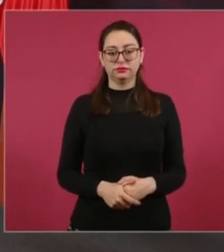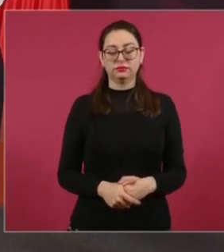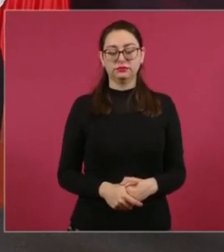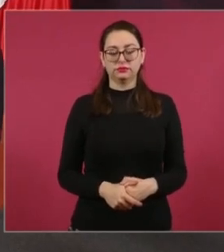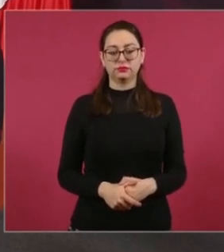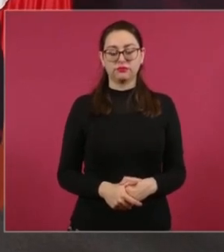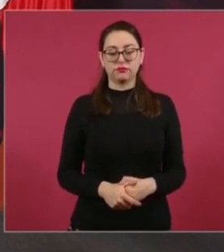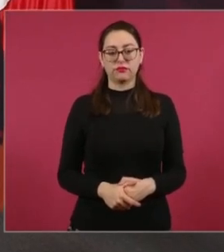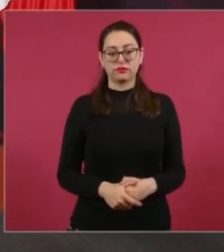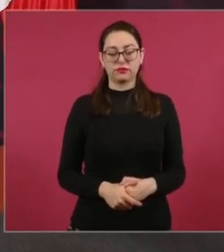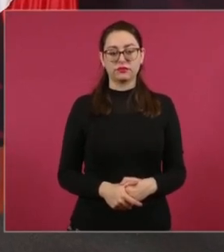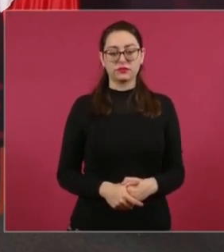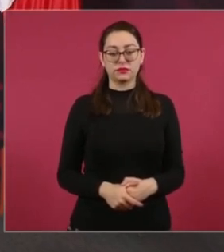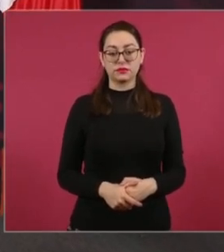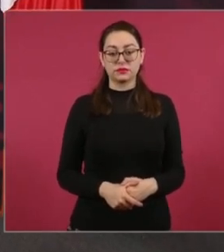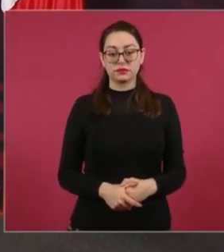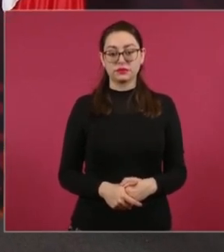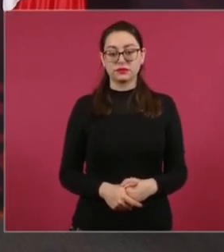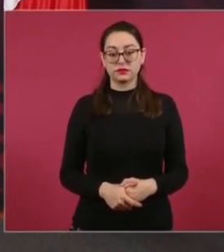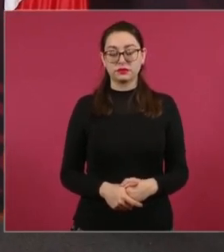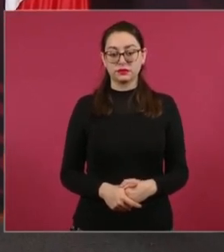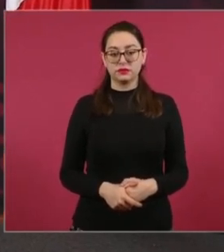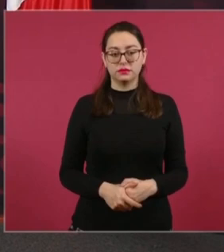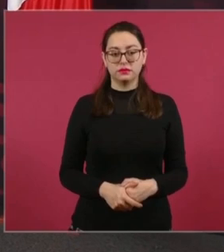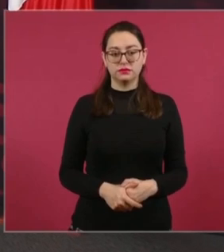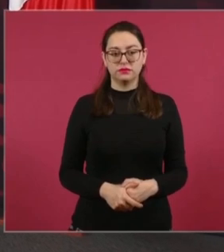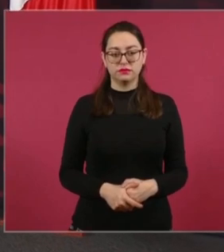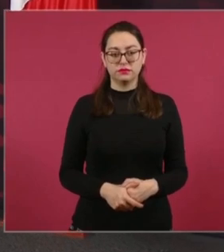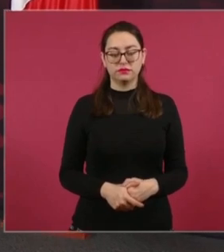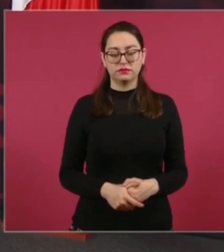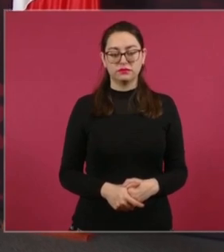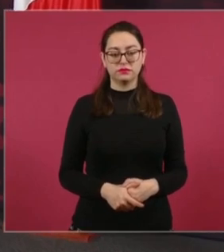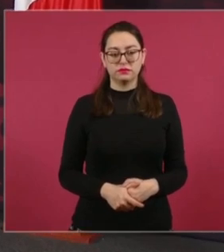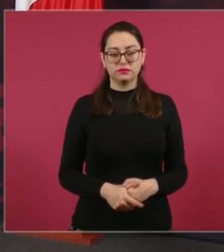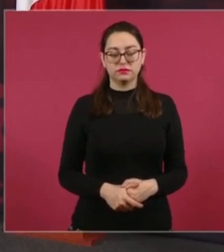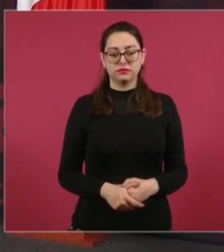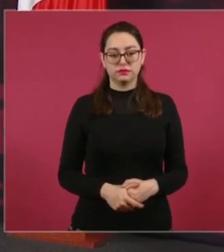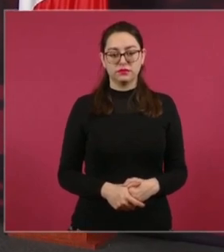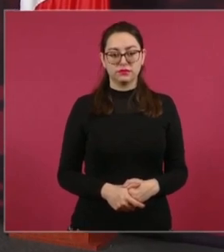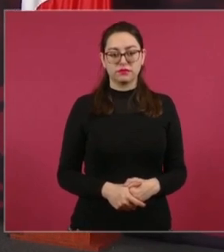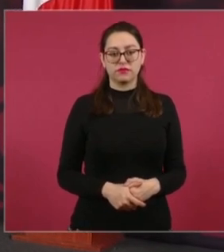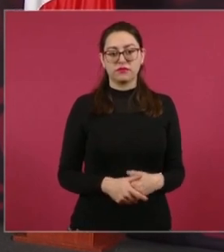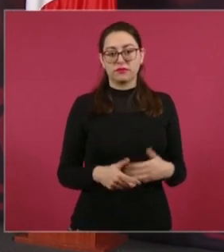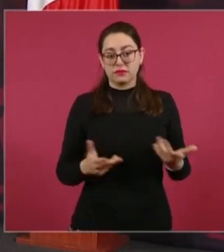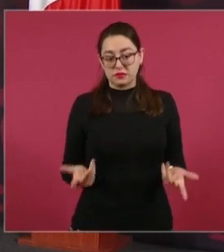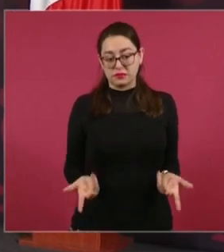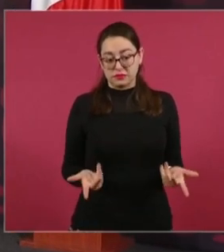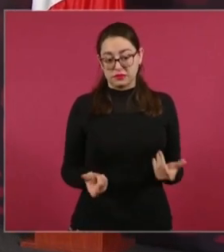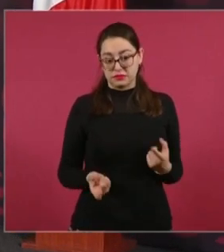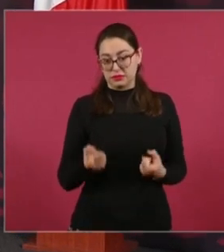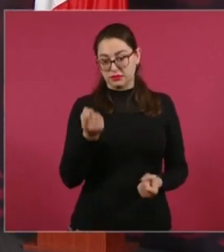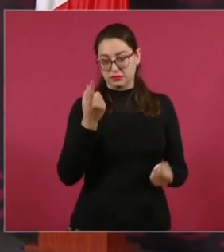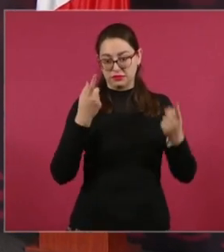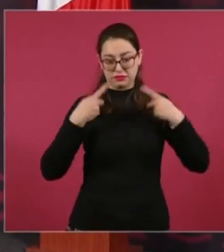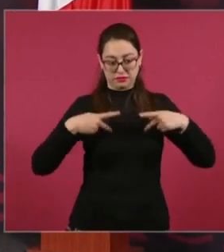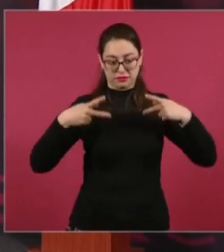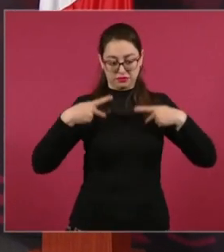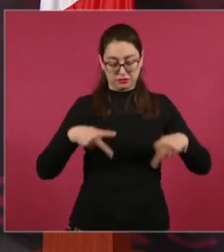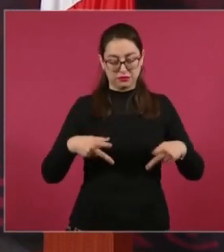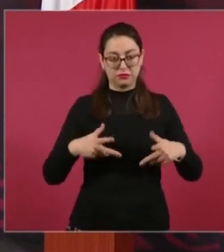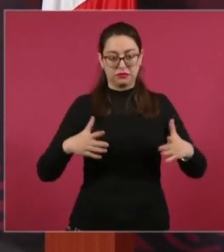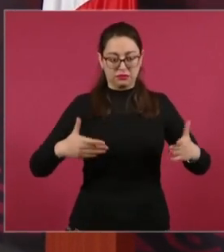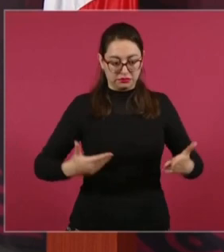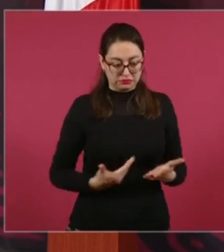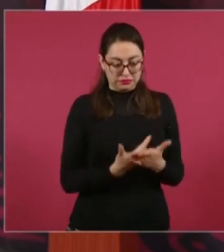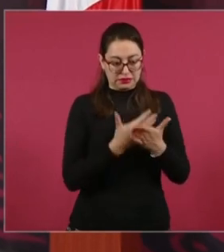renegados de su origen más